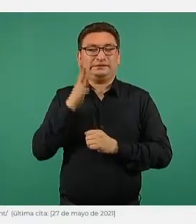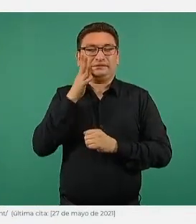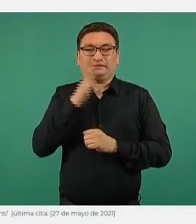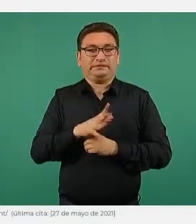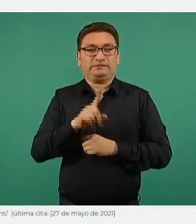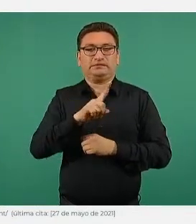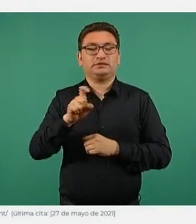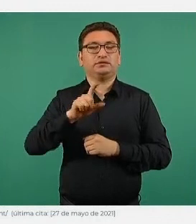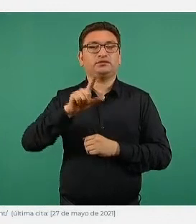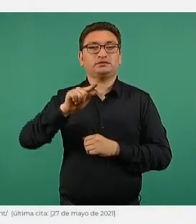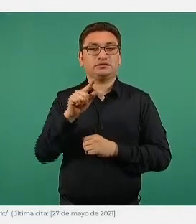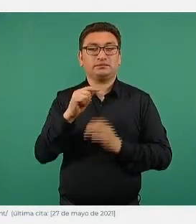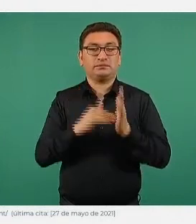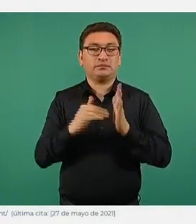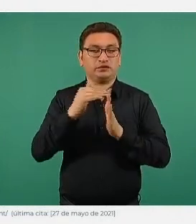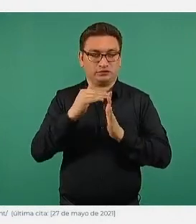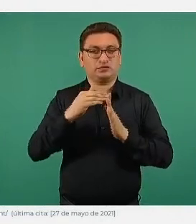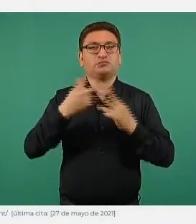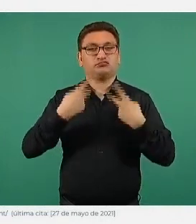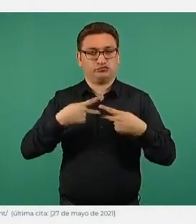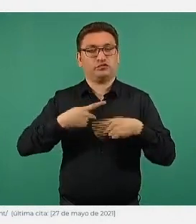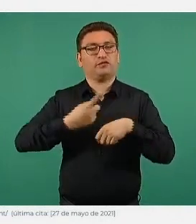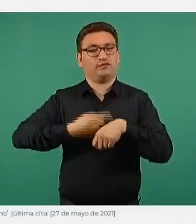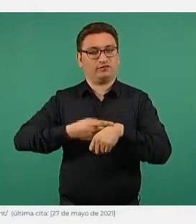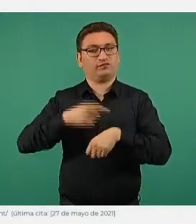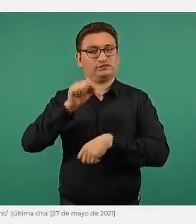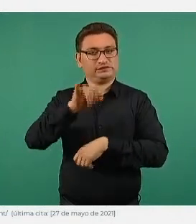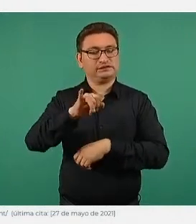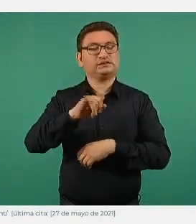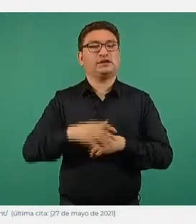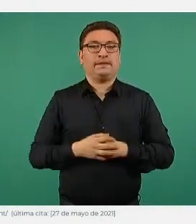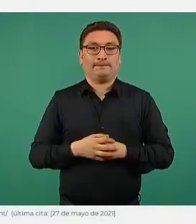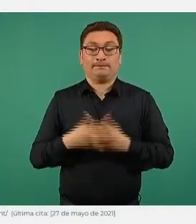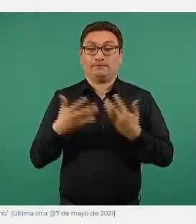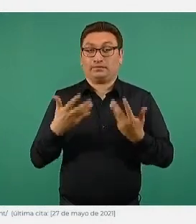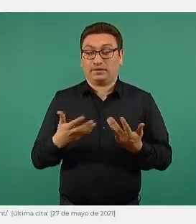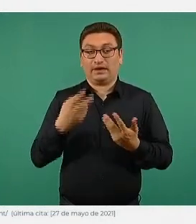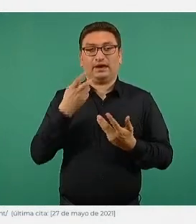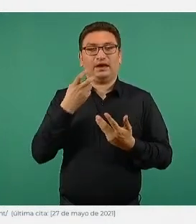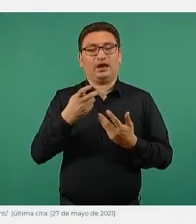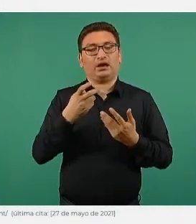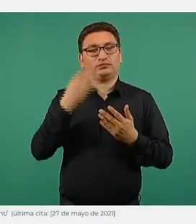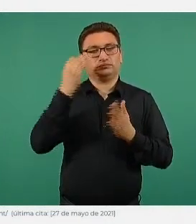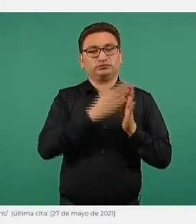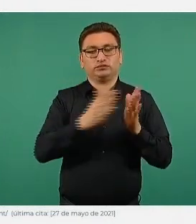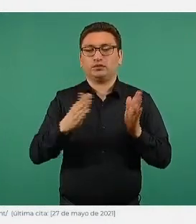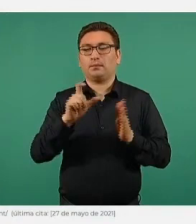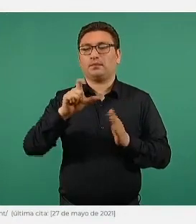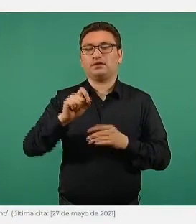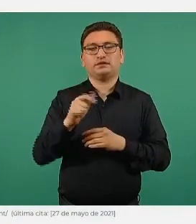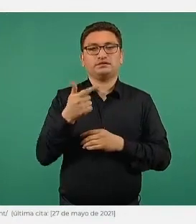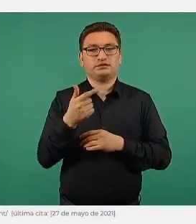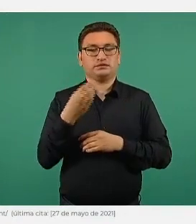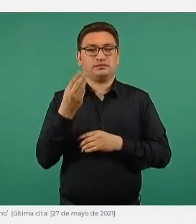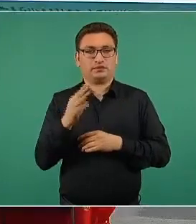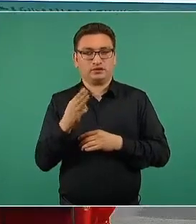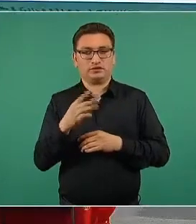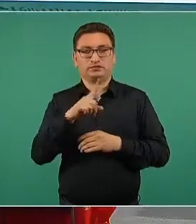los 170 millones de casos confirmados. Nos encontramos con un corte al 27 de mayo con